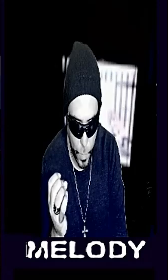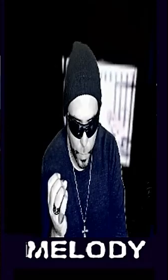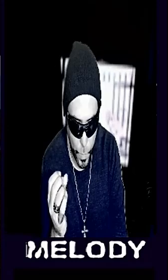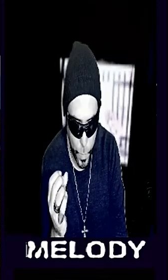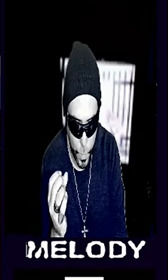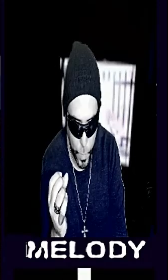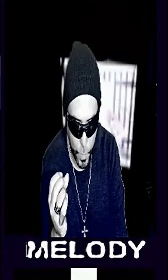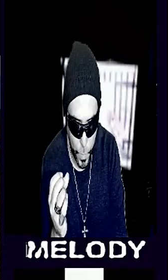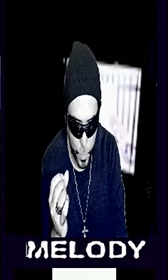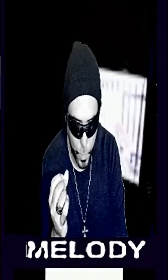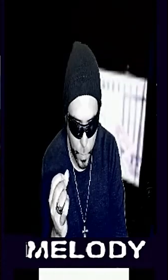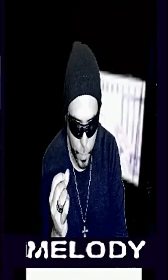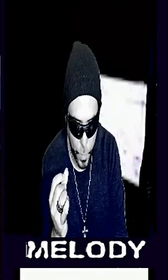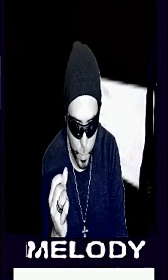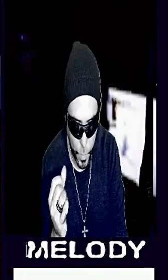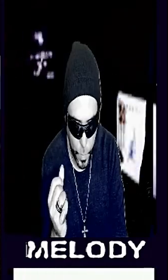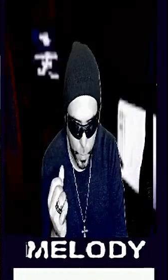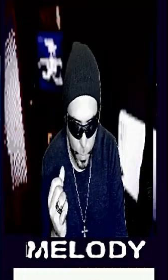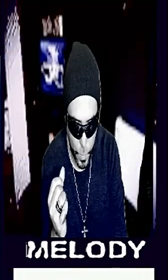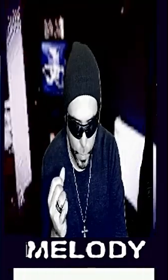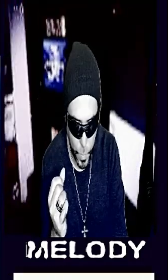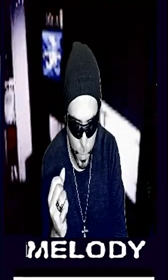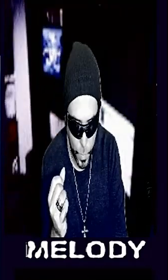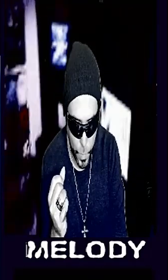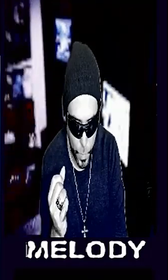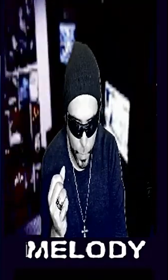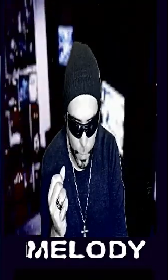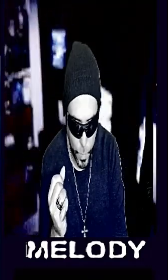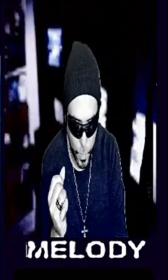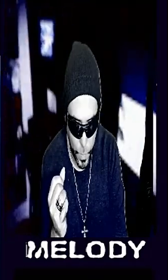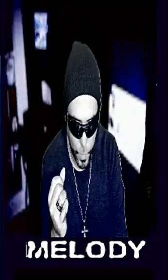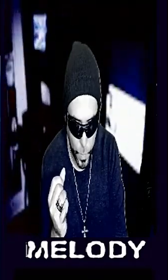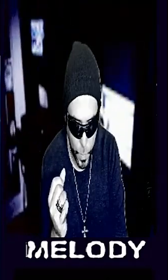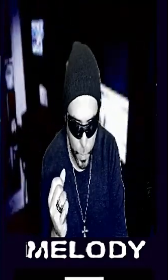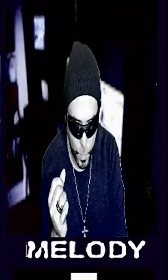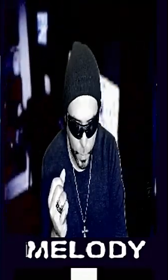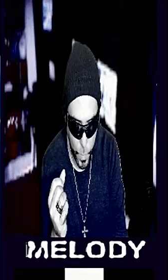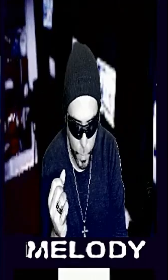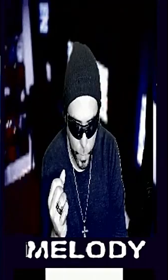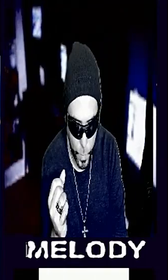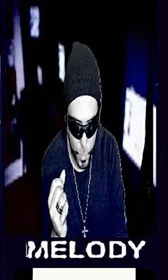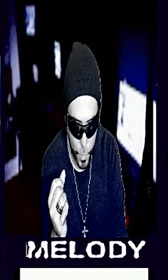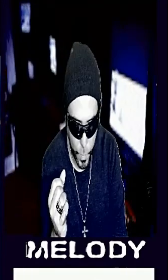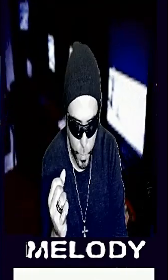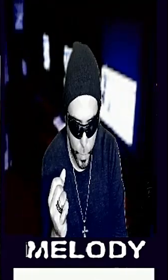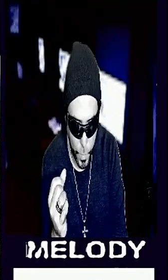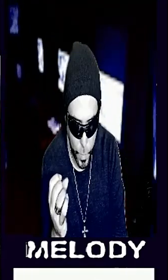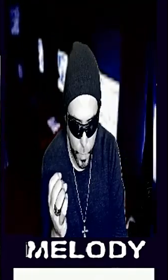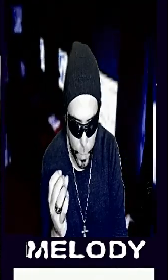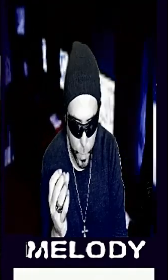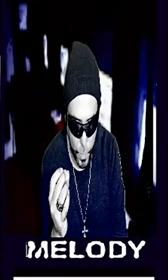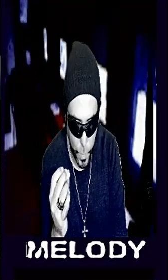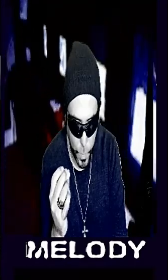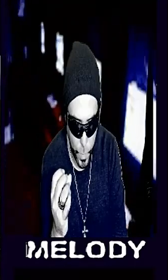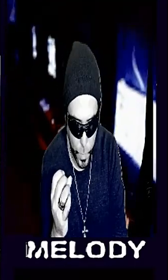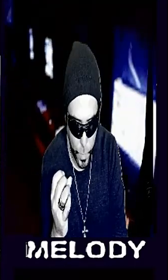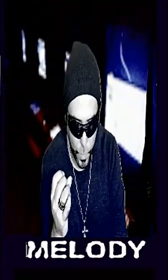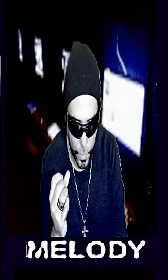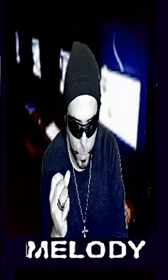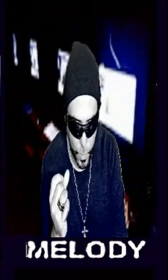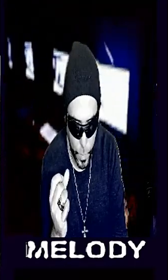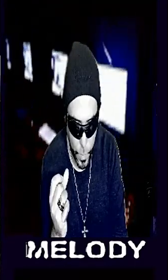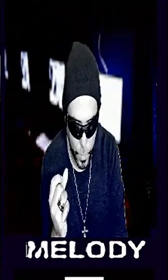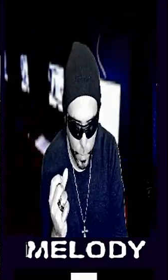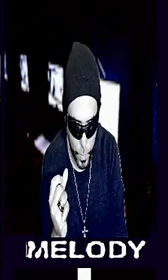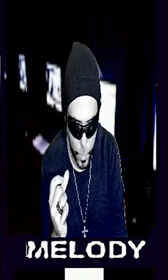las maravillas y riquezas naturales que nos ofrece esta joya del Caribe mexicano. Súbete al tren que te conectará con la modernidad y el